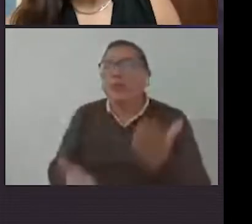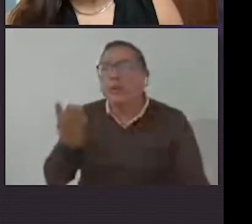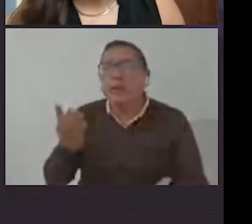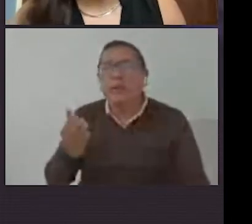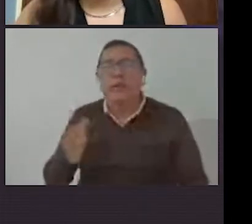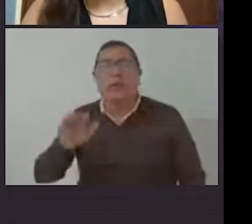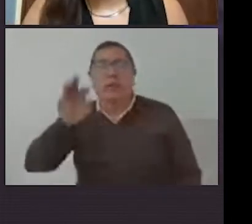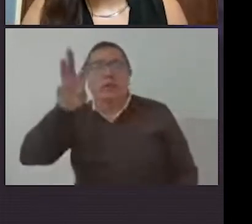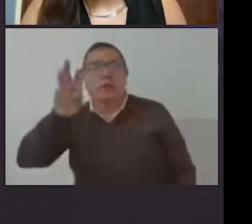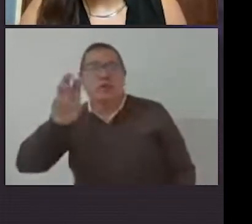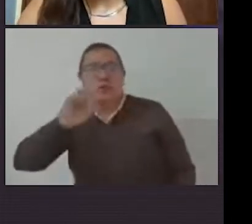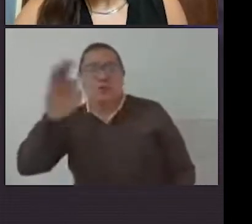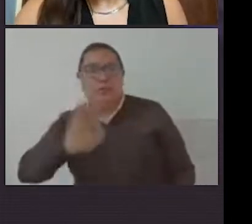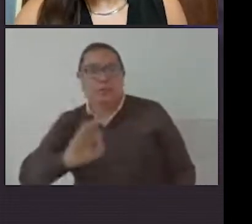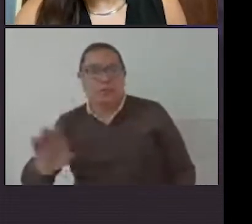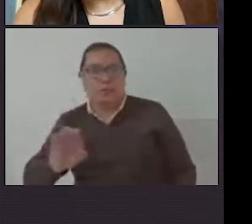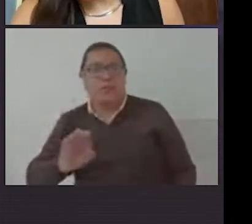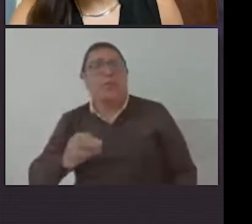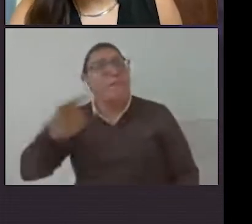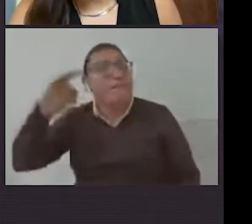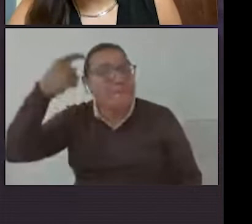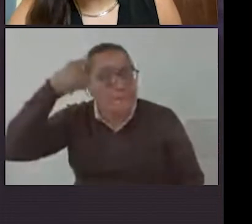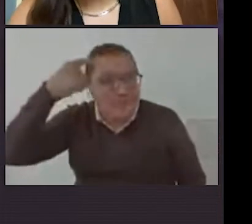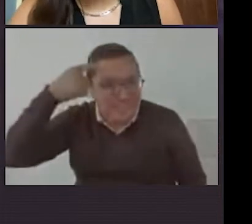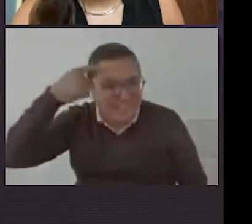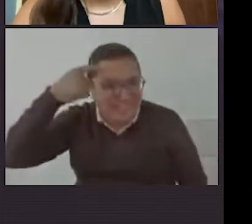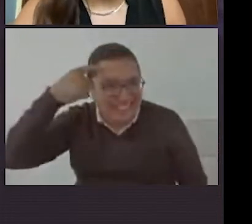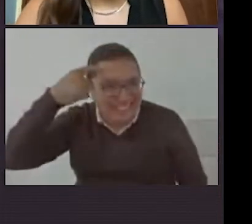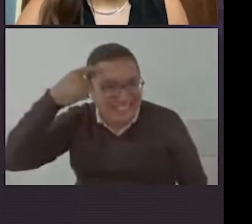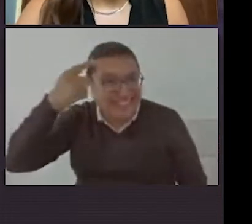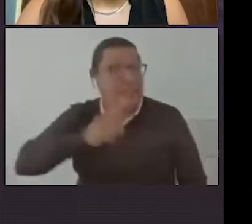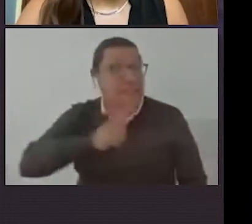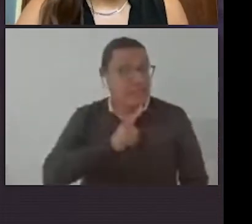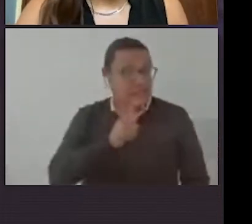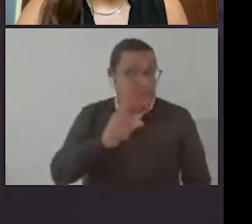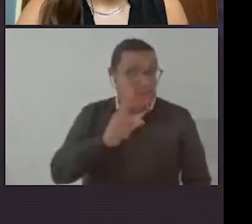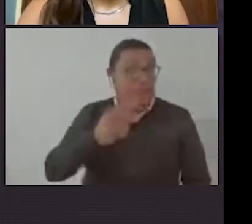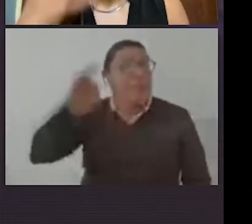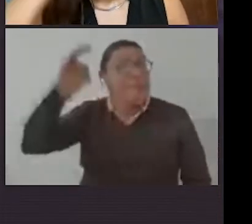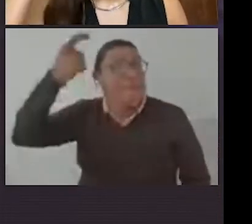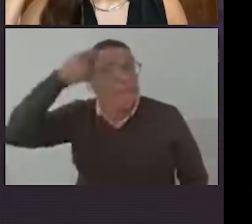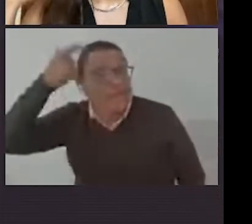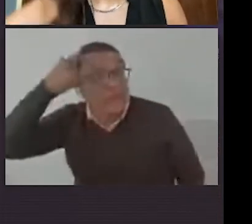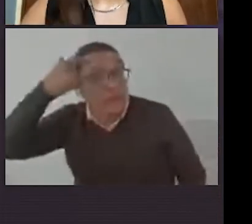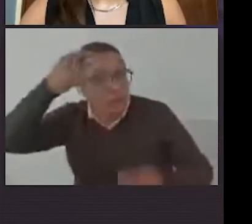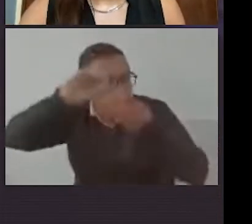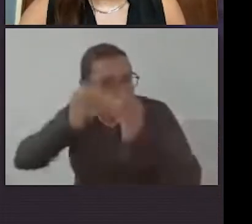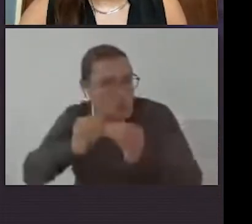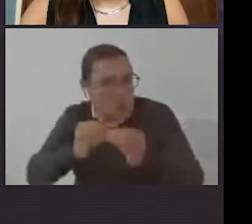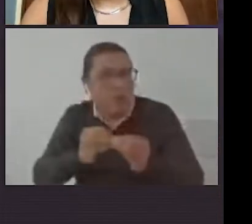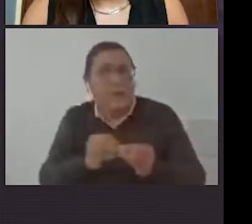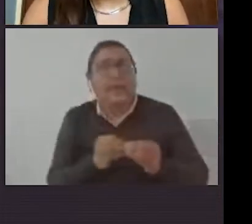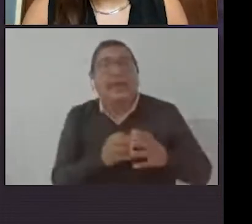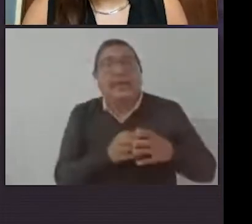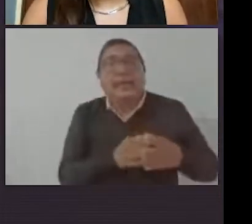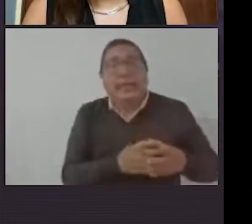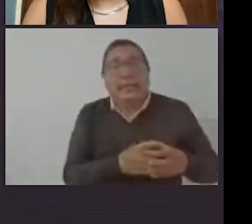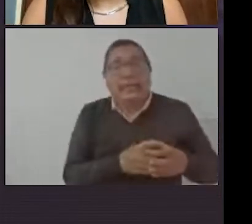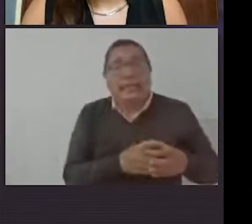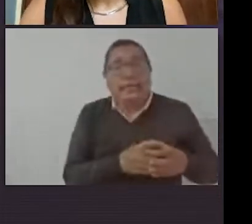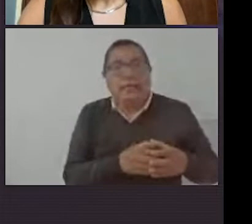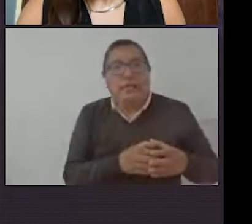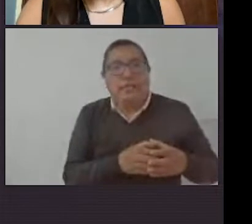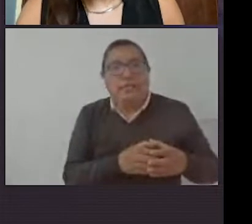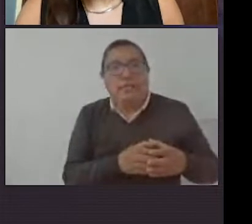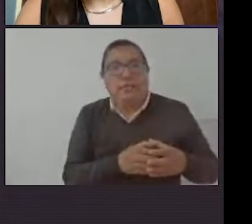De la mentalidad. Y de un líder y de la gente que trabaja en el proyecto. ¿Por qué? ¿Por qué la mentalidad es tan